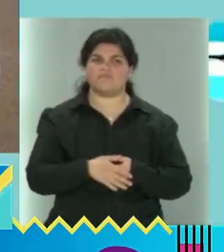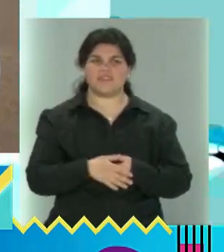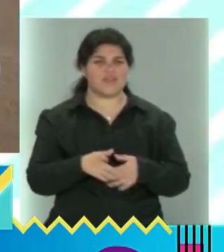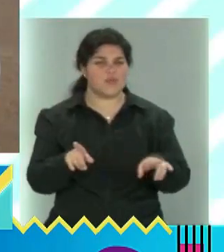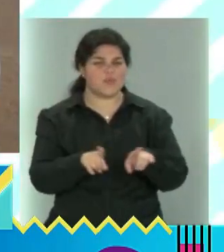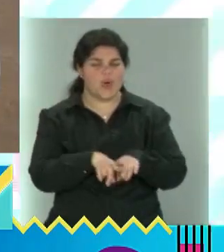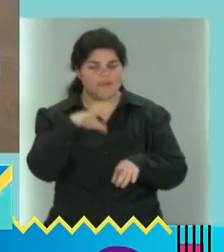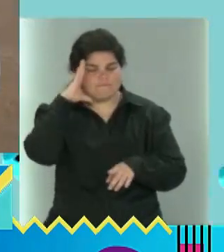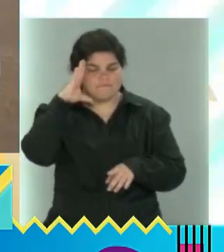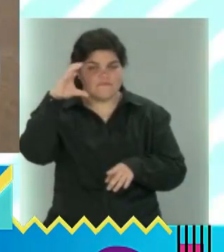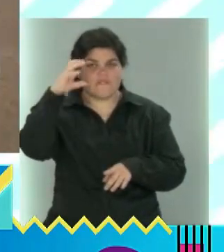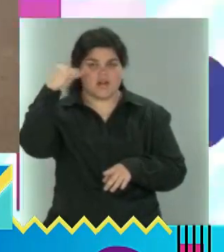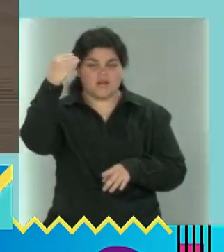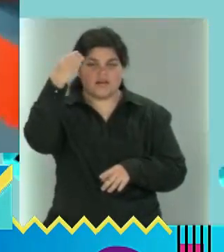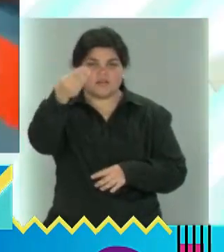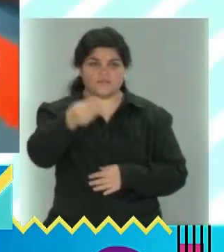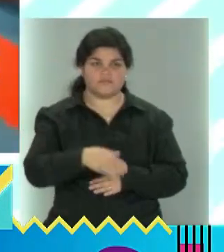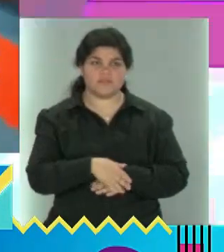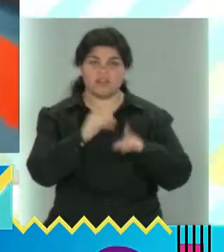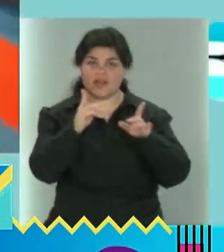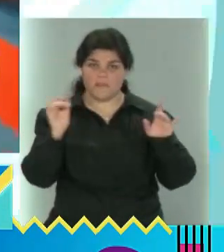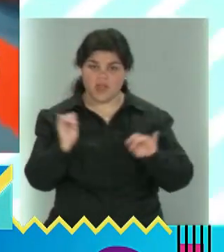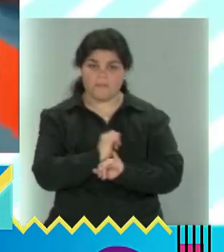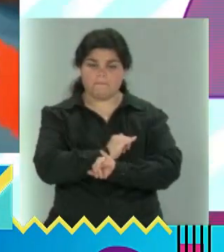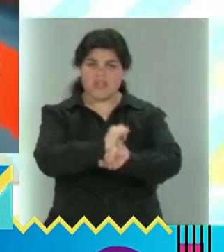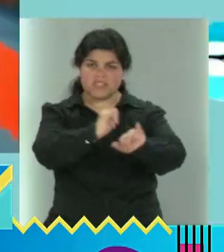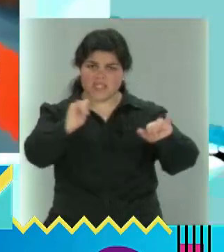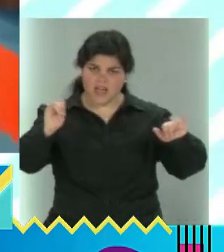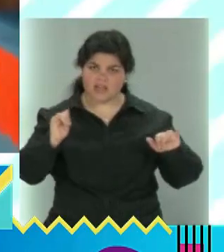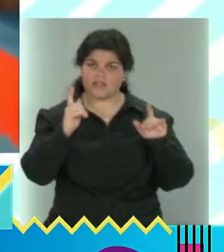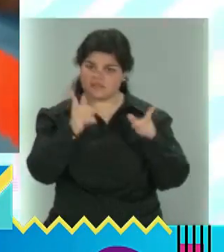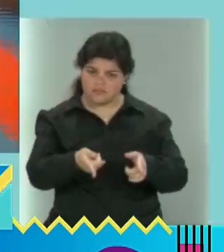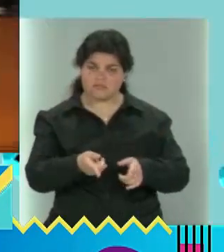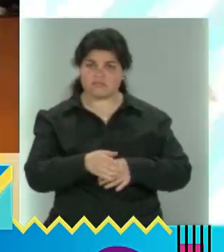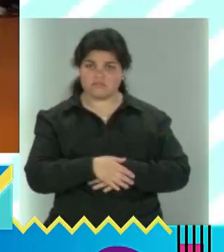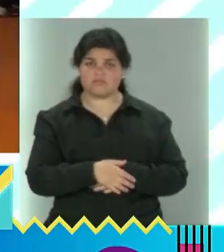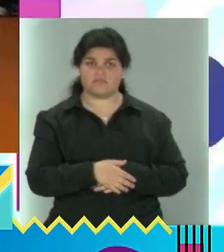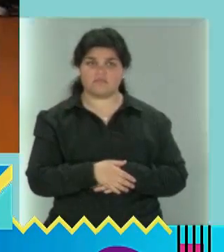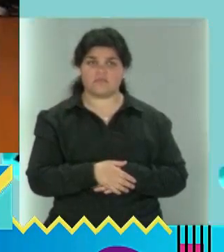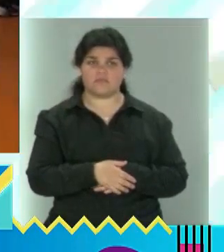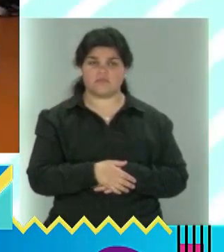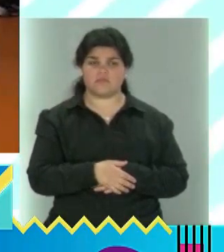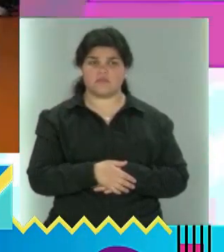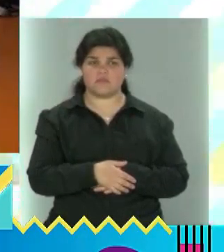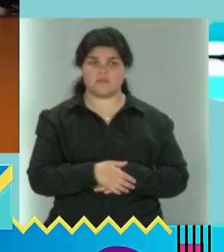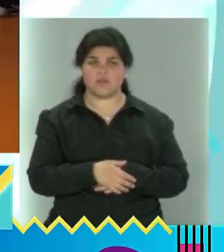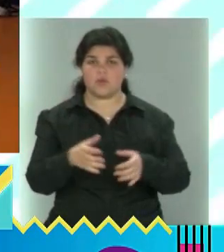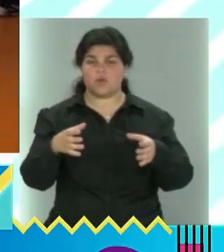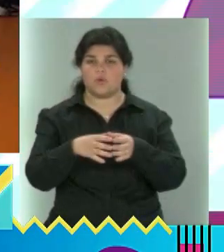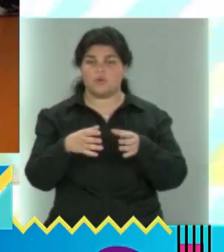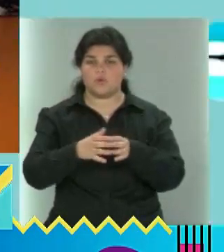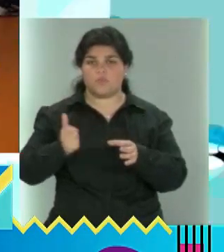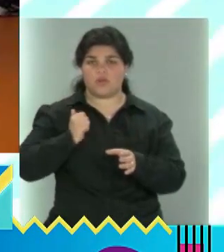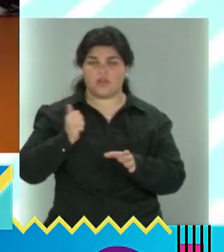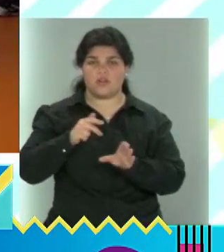época. Inclusive, fíjense que hasta un mensaje deja un oficial de la caballería del ejército